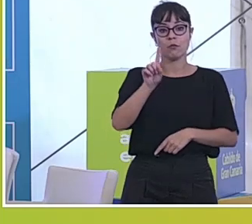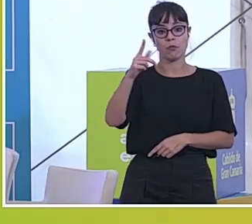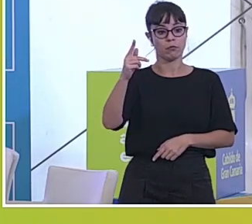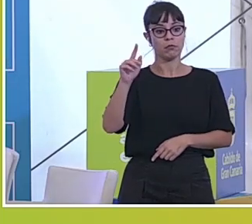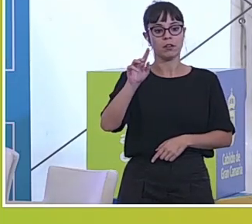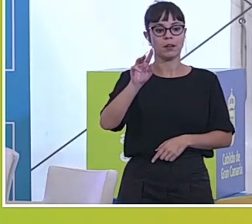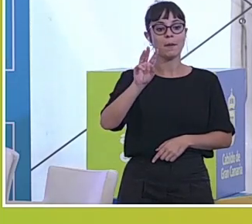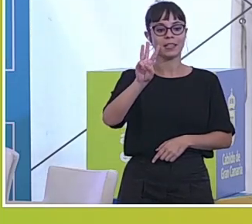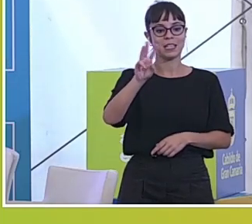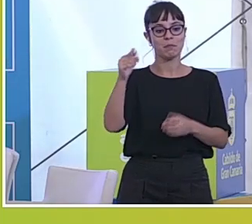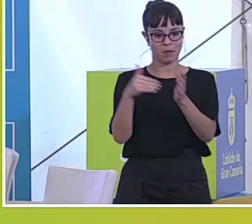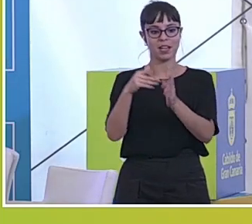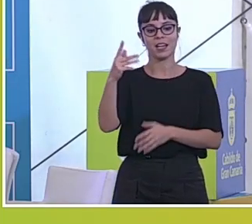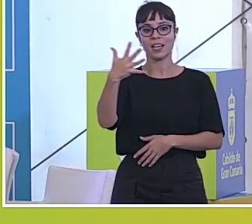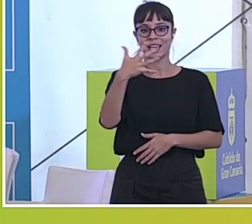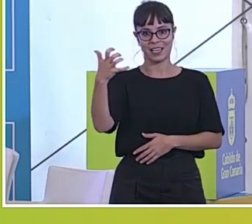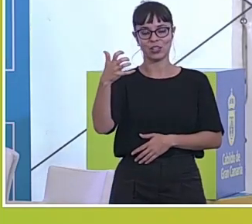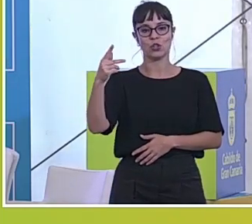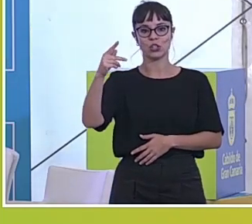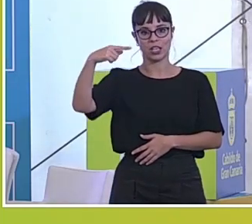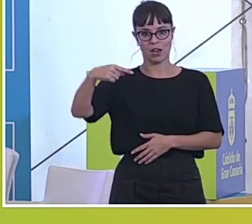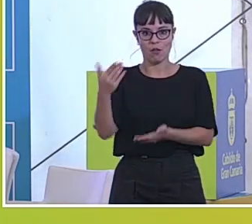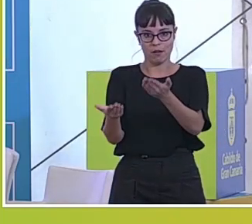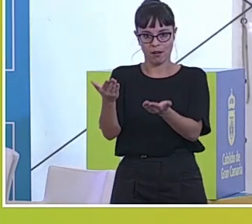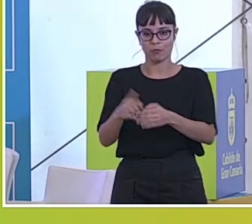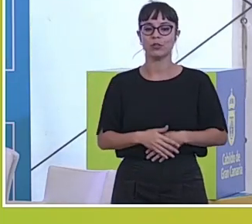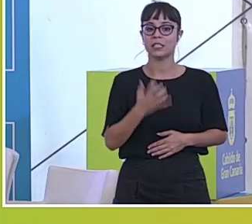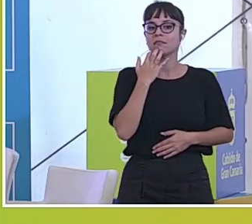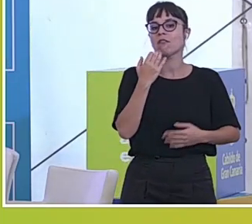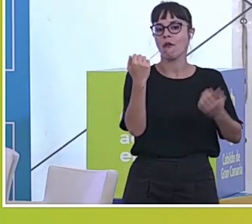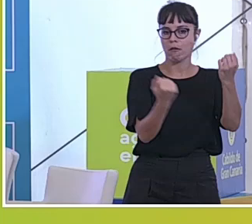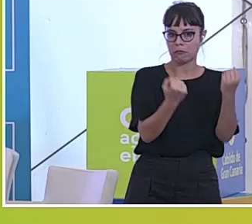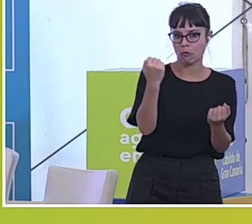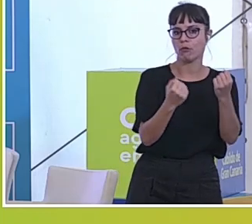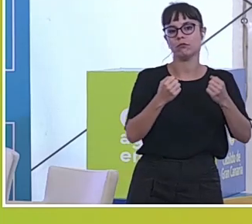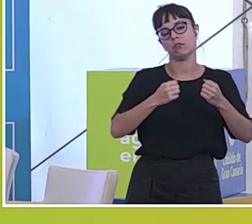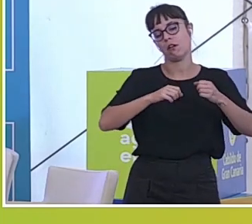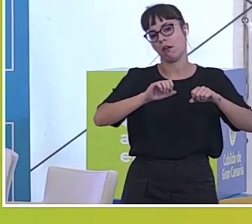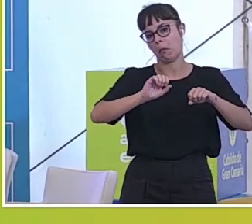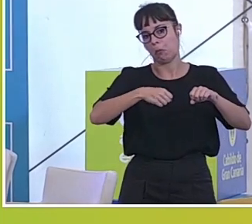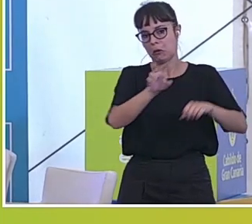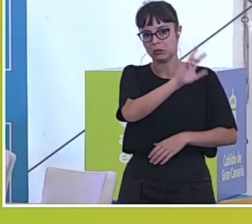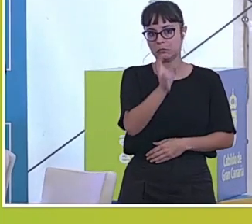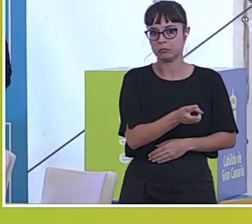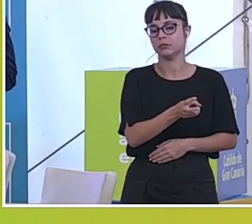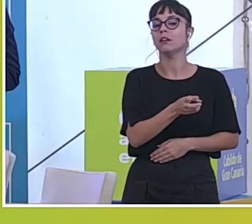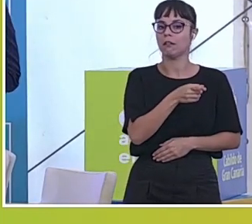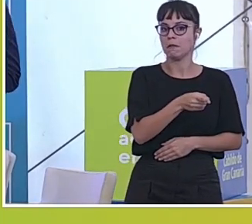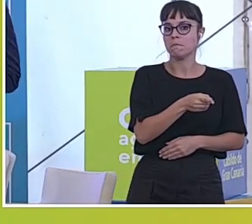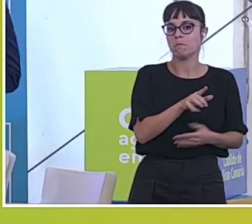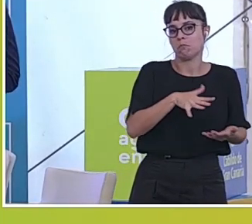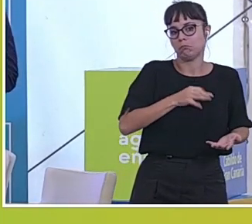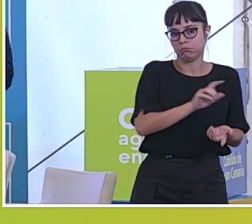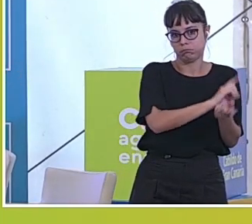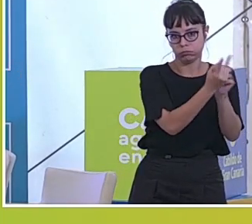ligeros, pues el vehículo eléctrico pues tiene bastante sentido. Cuando vamos a un autobús, pues estaríamos hablando de que ese autobús